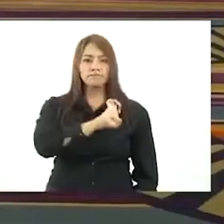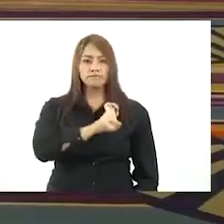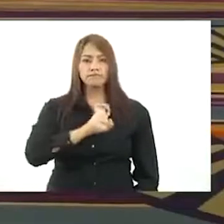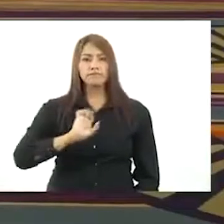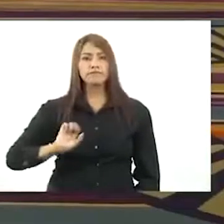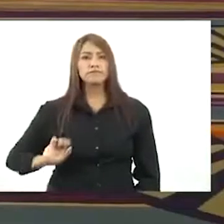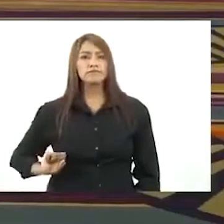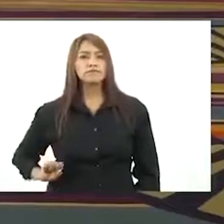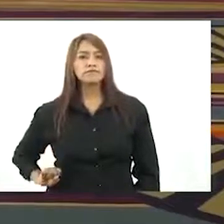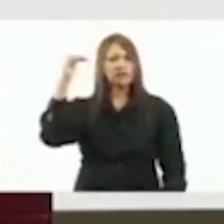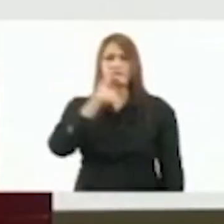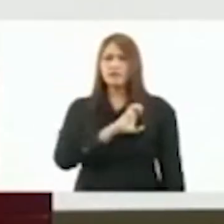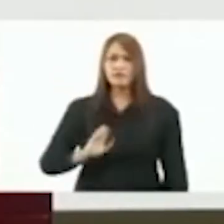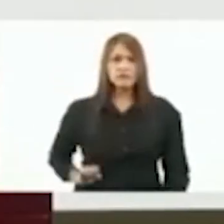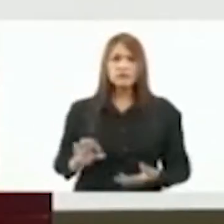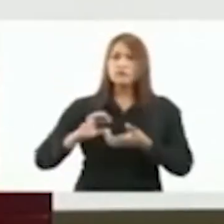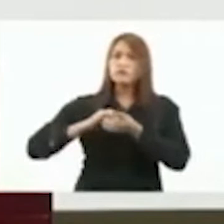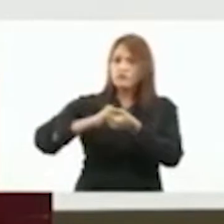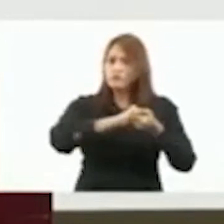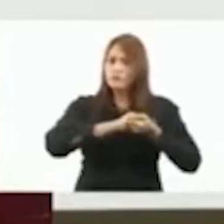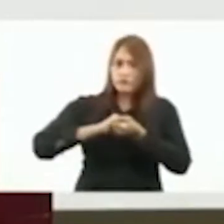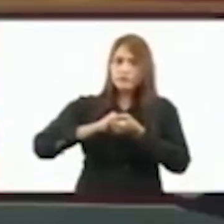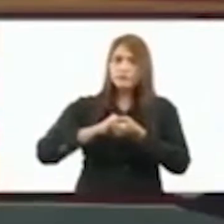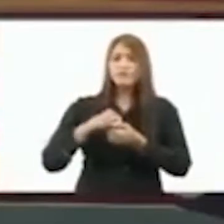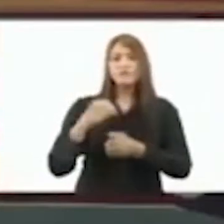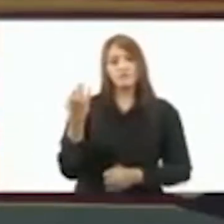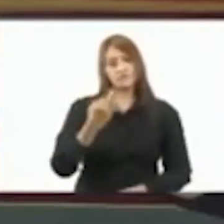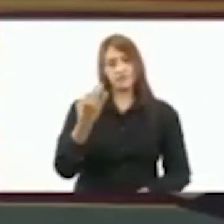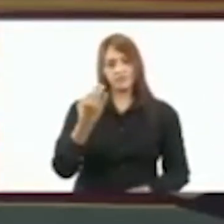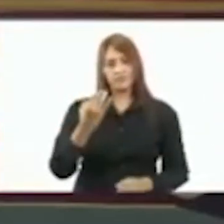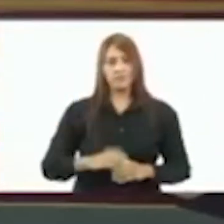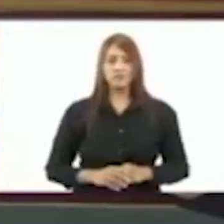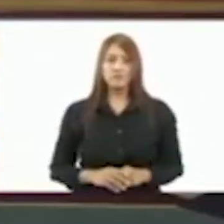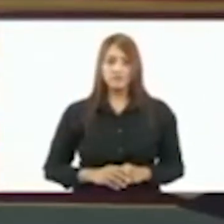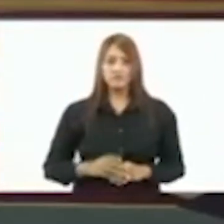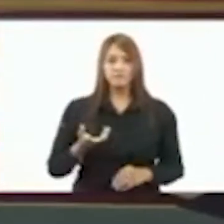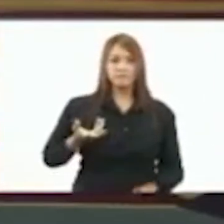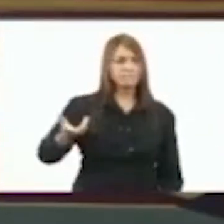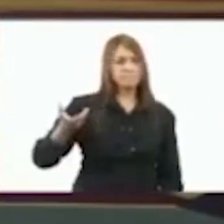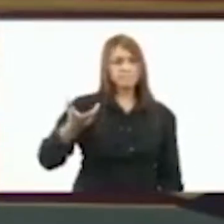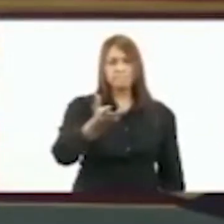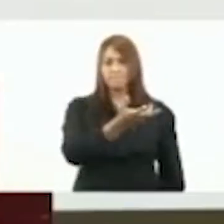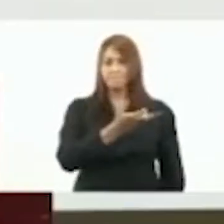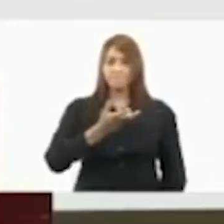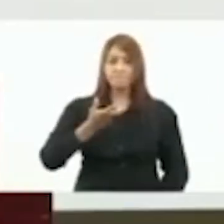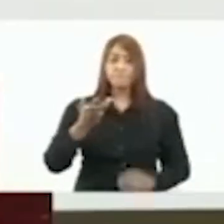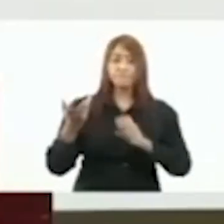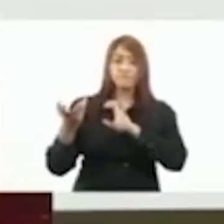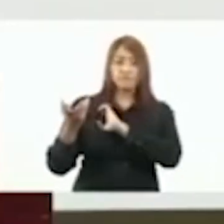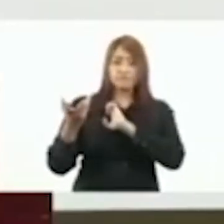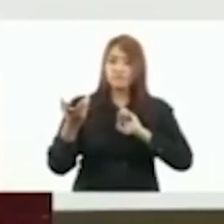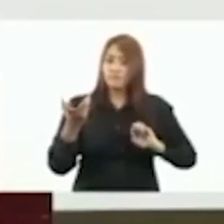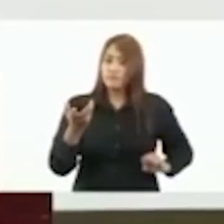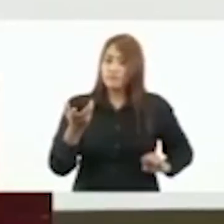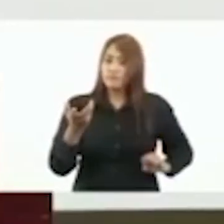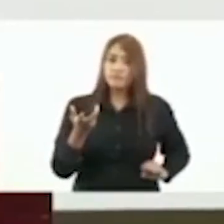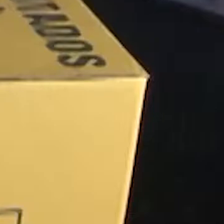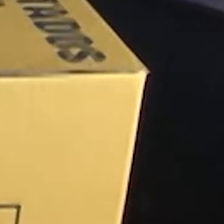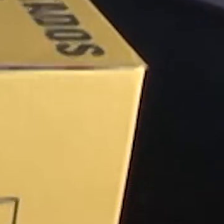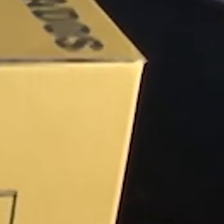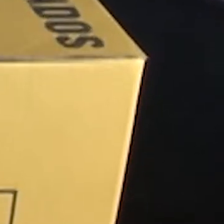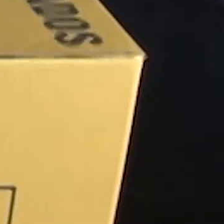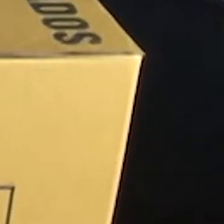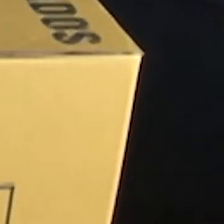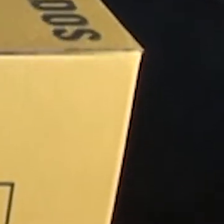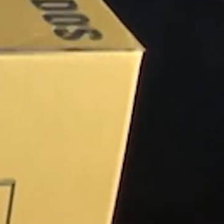Tal como lo establece la Constitución, el Tribunal Supremo Electoral convocó a elecciones para diputados, alcaldes y el Parlacen. La presidenta del ente colegiado